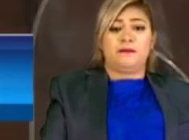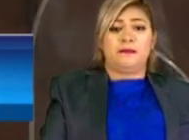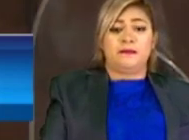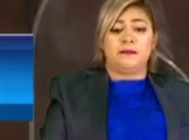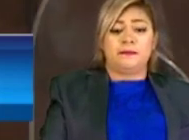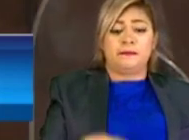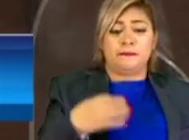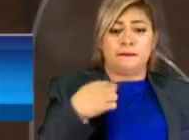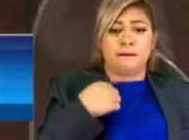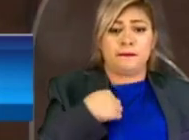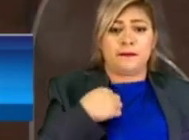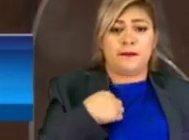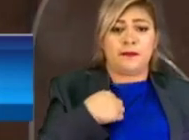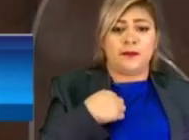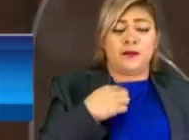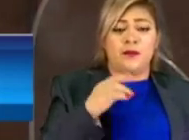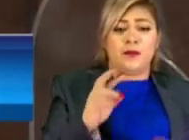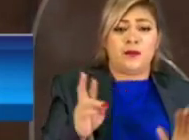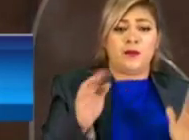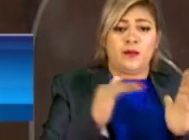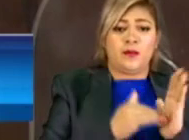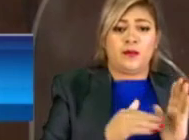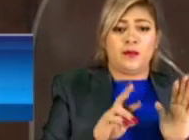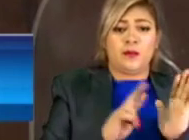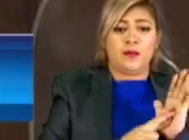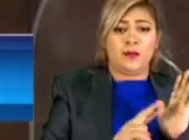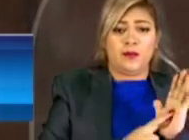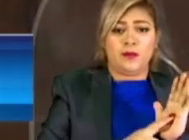Repito, y a la implementación efectiva